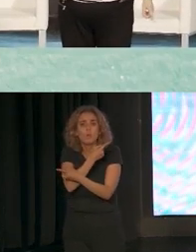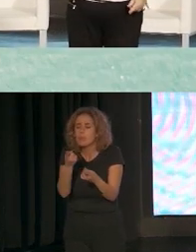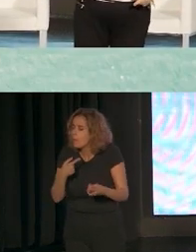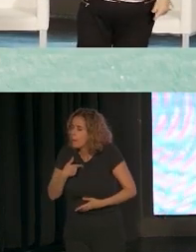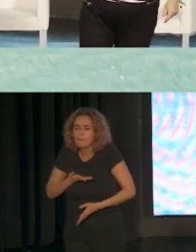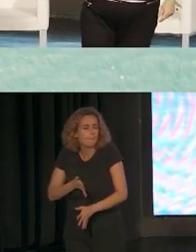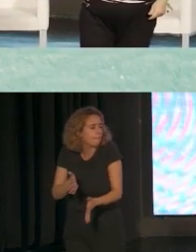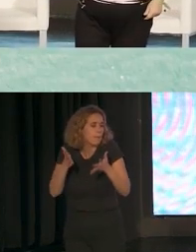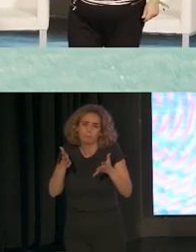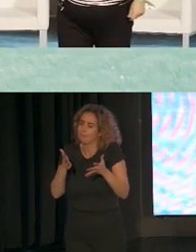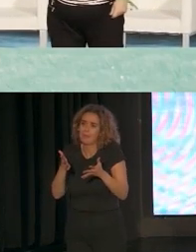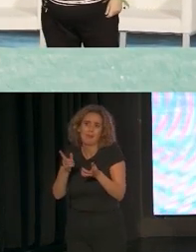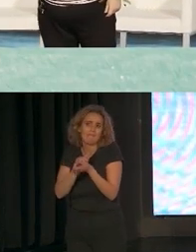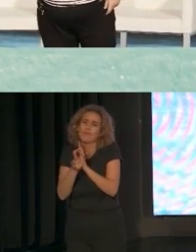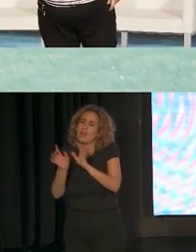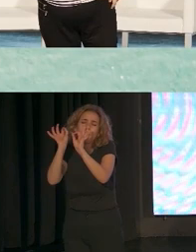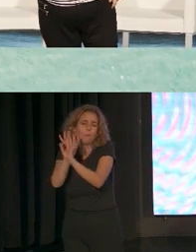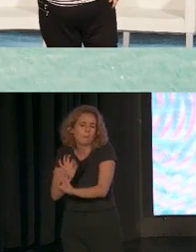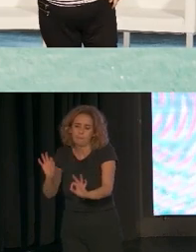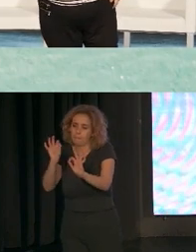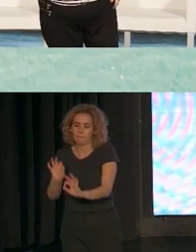encanta que No la cambiaría por